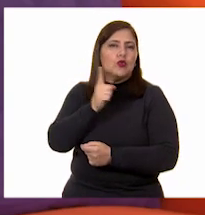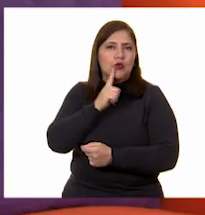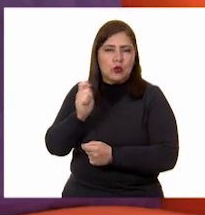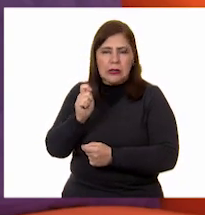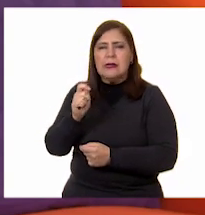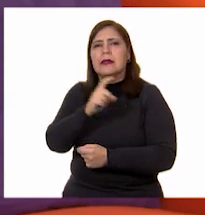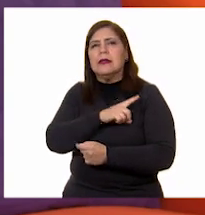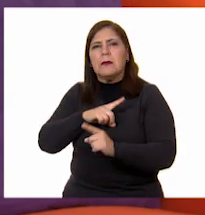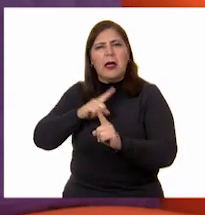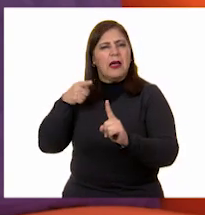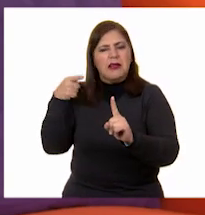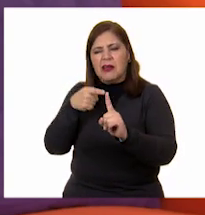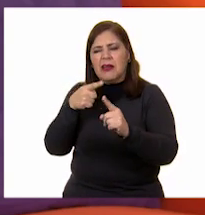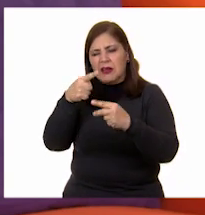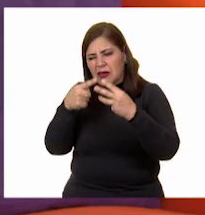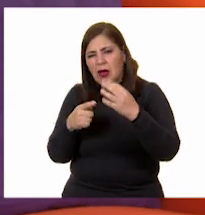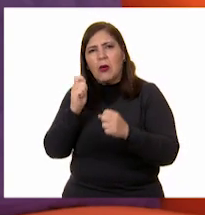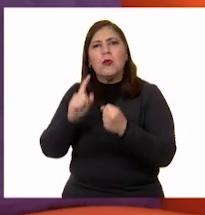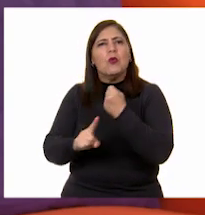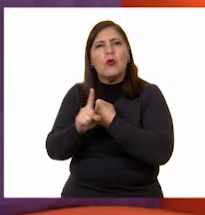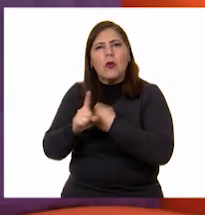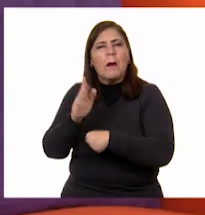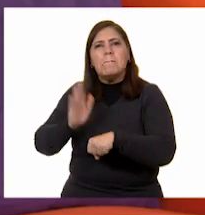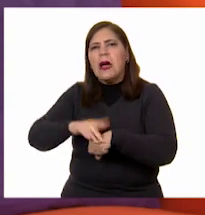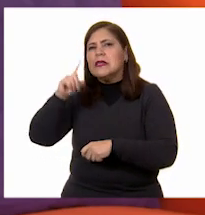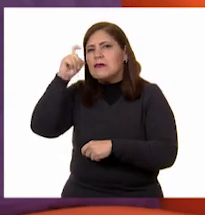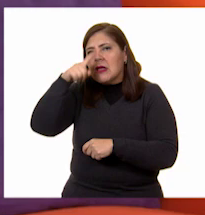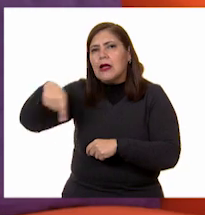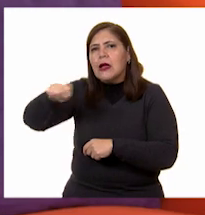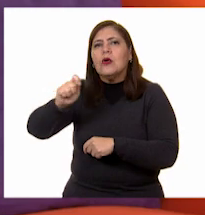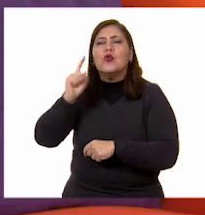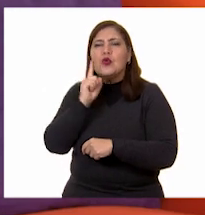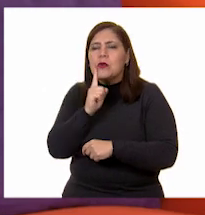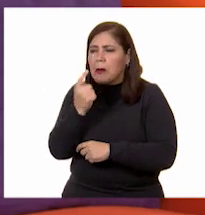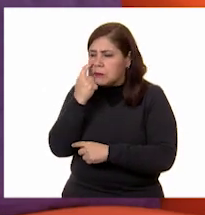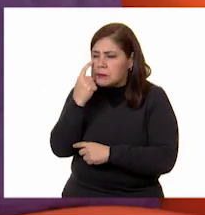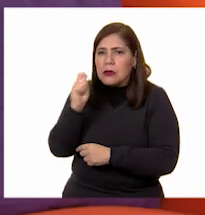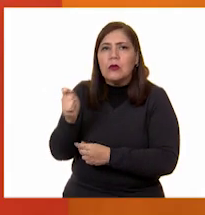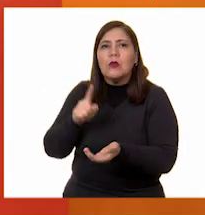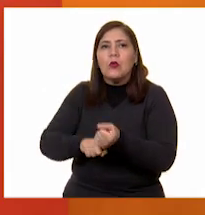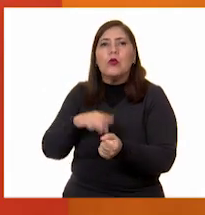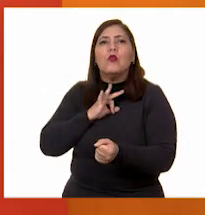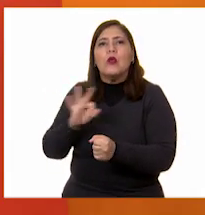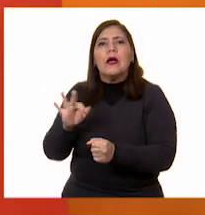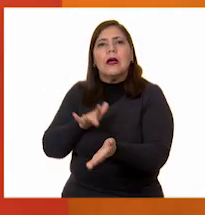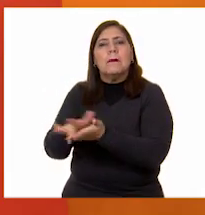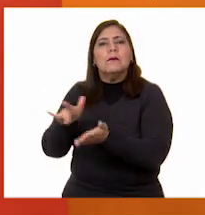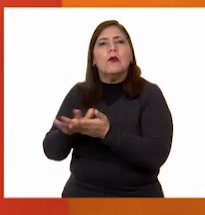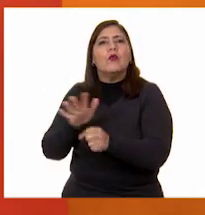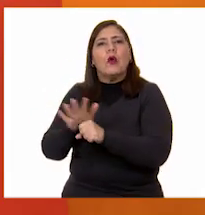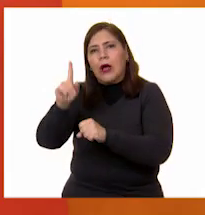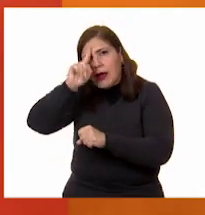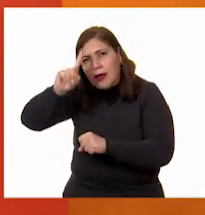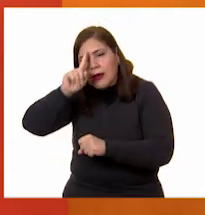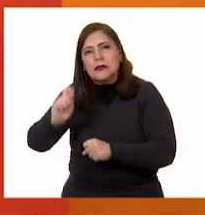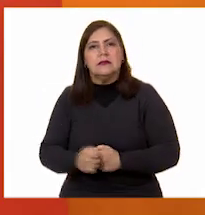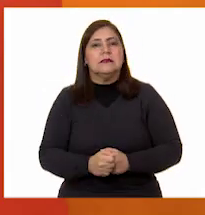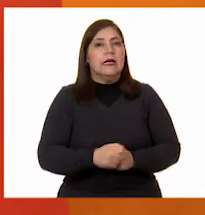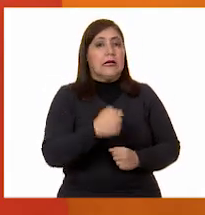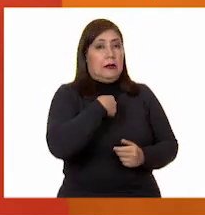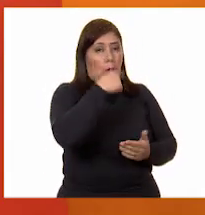los principales retos que enfrentan y en qué se deben centrar las orientaciones? Creo que sería en